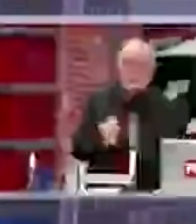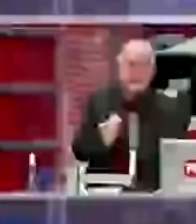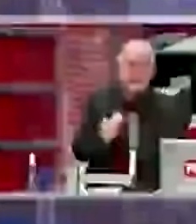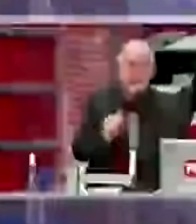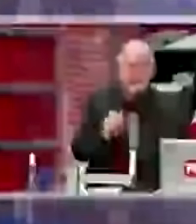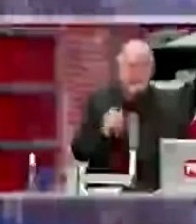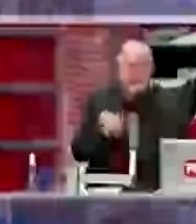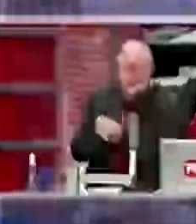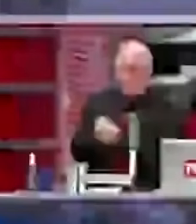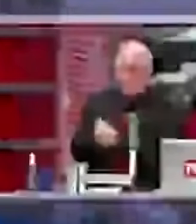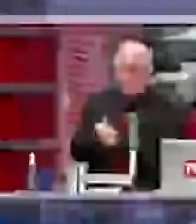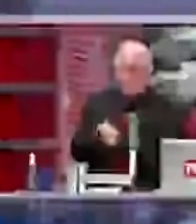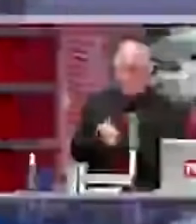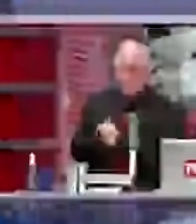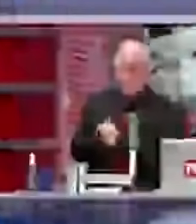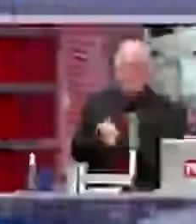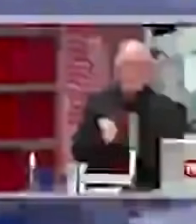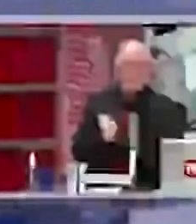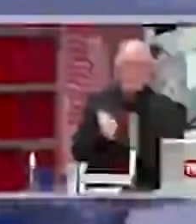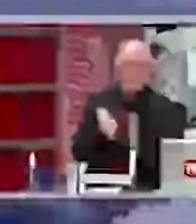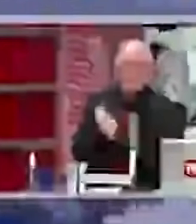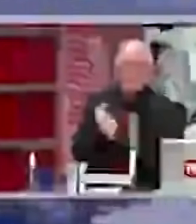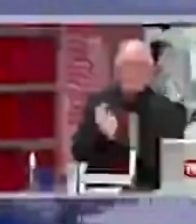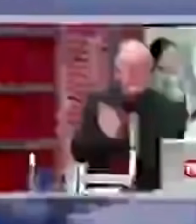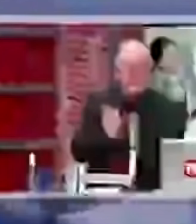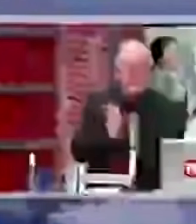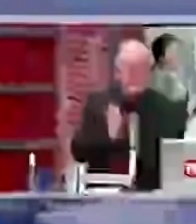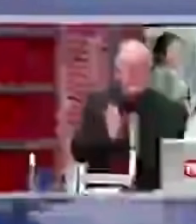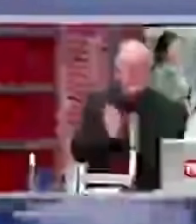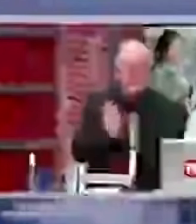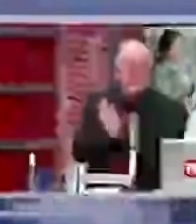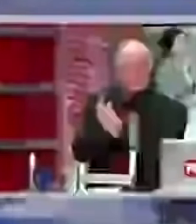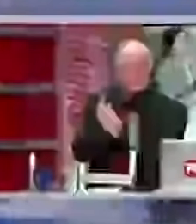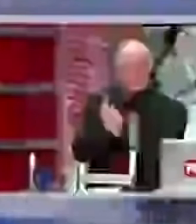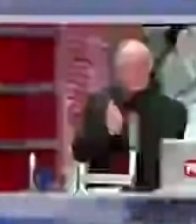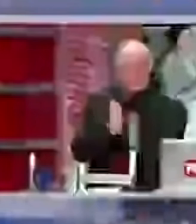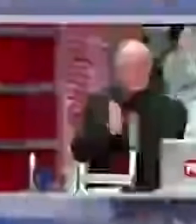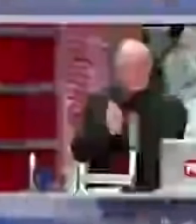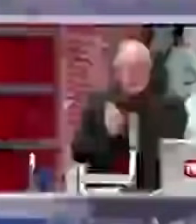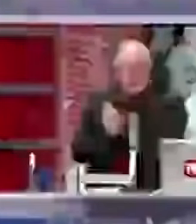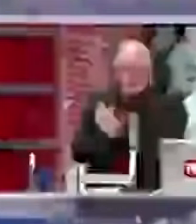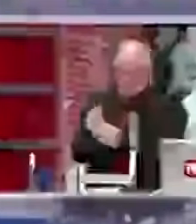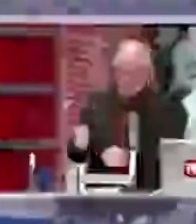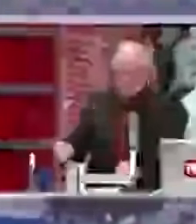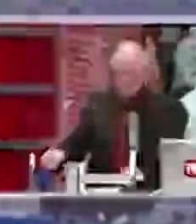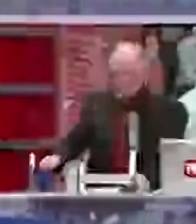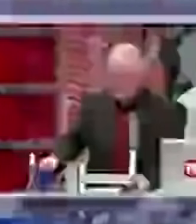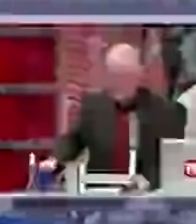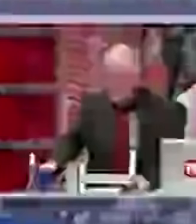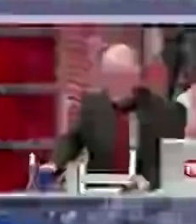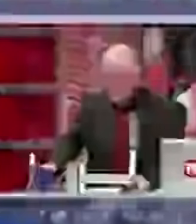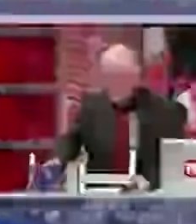se descubriría que había una serie de irregularidades. ¿Qué es lo que ocurriría con el país?